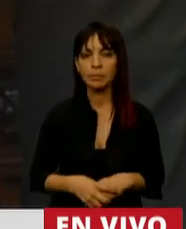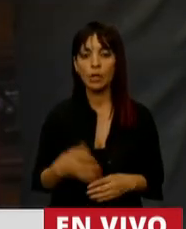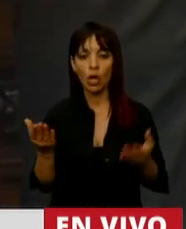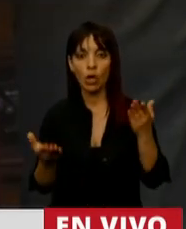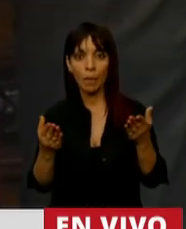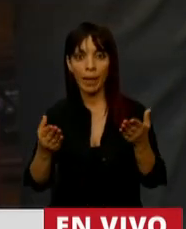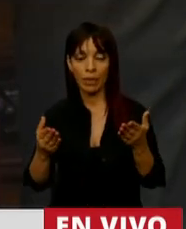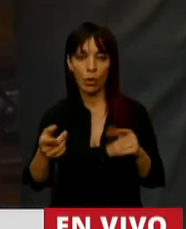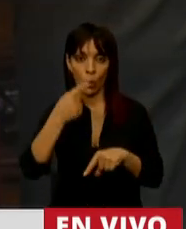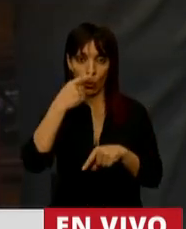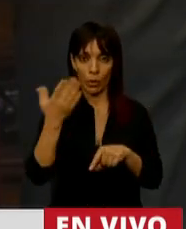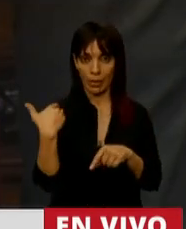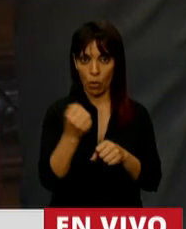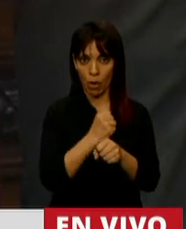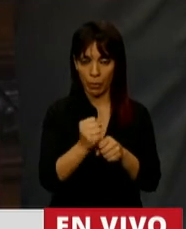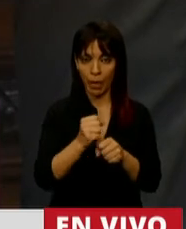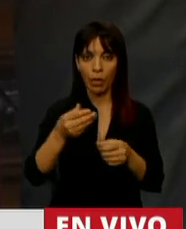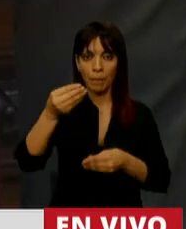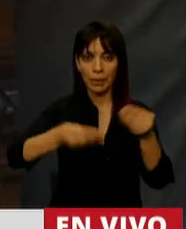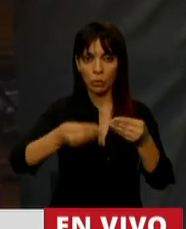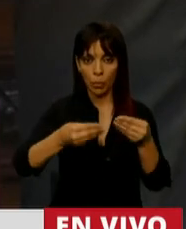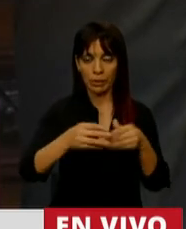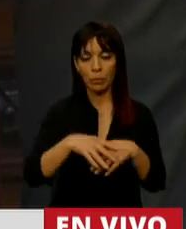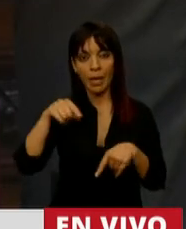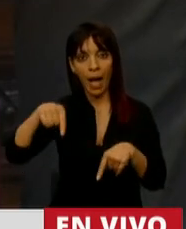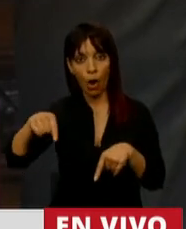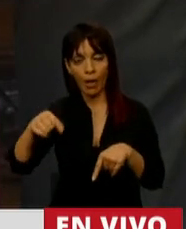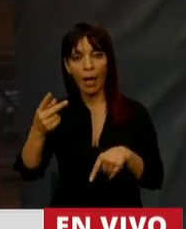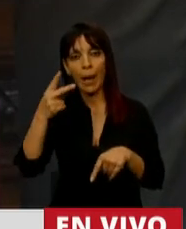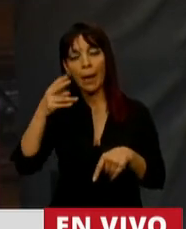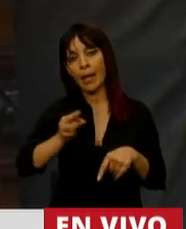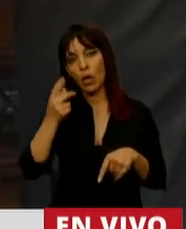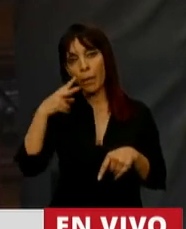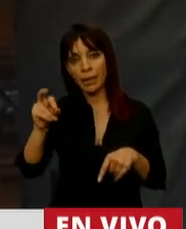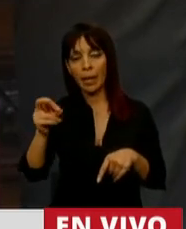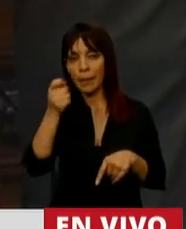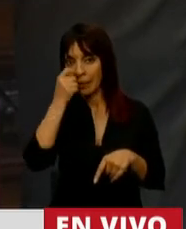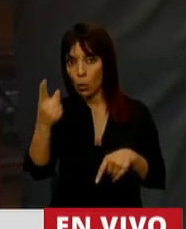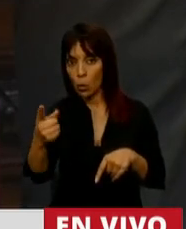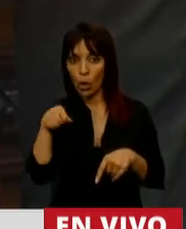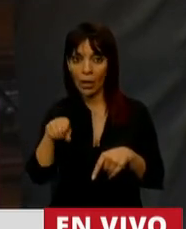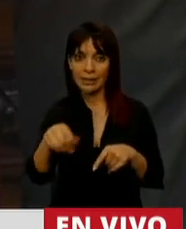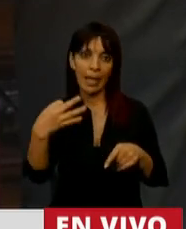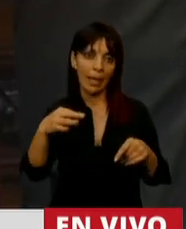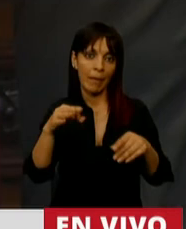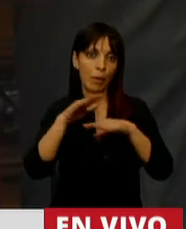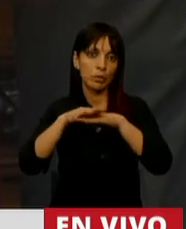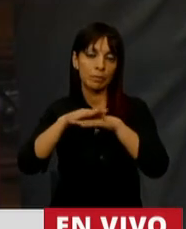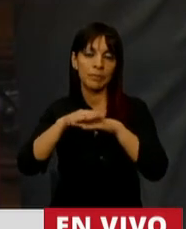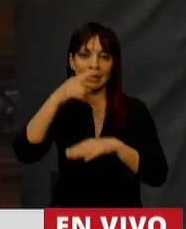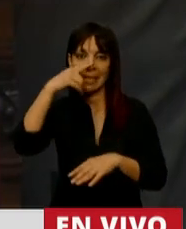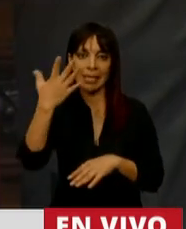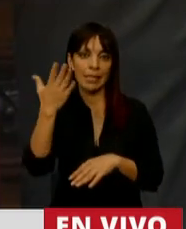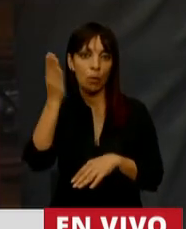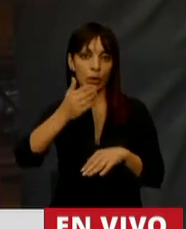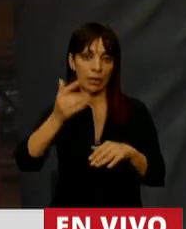último presupuesto que se votó, el del 2019 y este del 2021 que estamos tratando, deberíamos por lo menos garantizar ese piso del 75%.